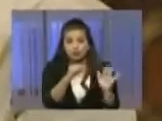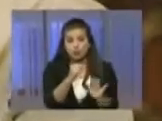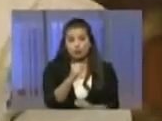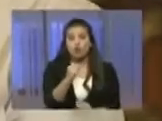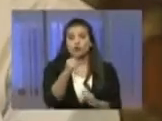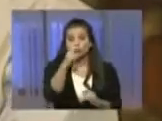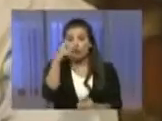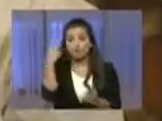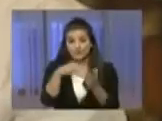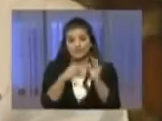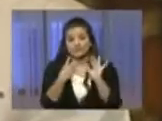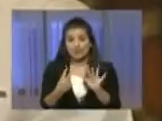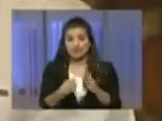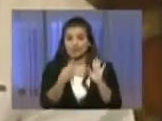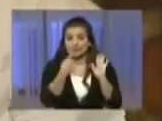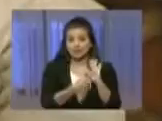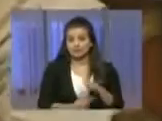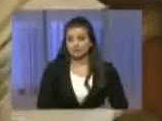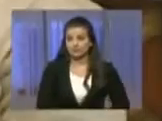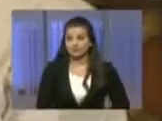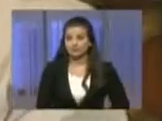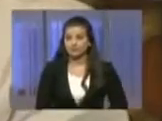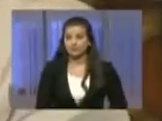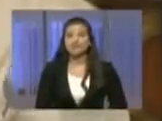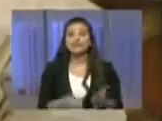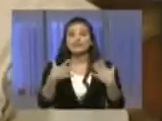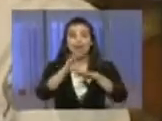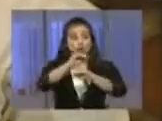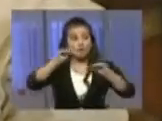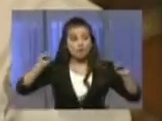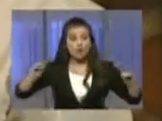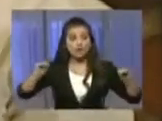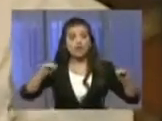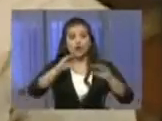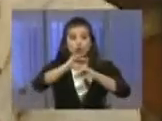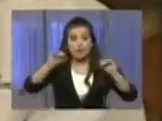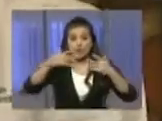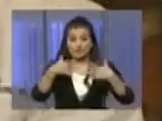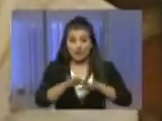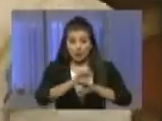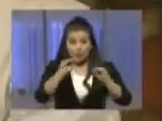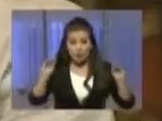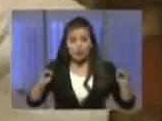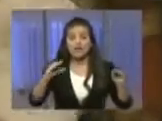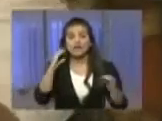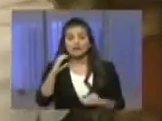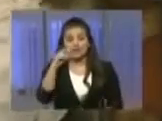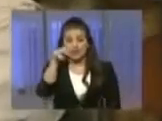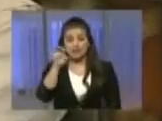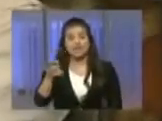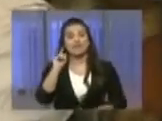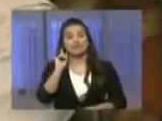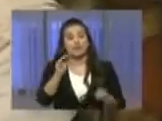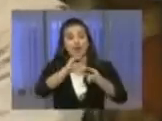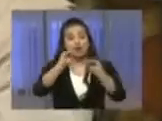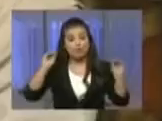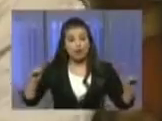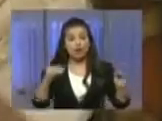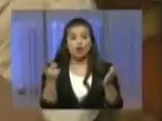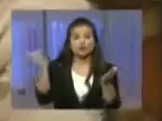que después de que se convoque el Consejo Nacional electoral debe convocar a una al